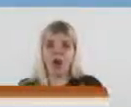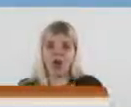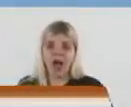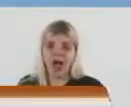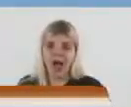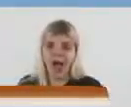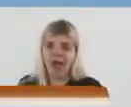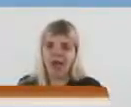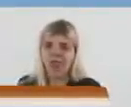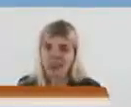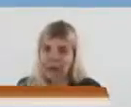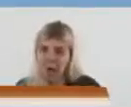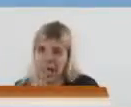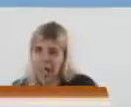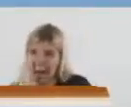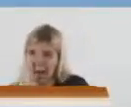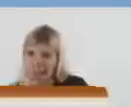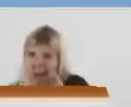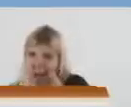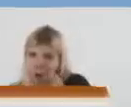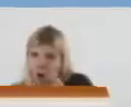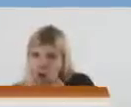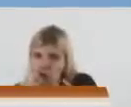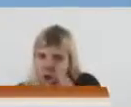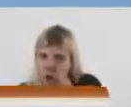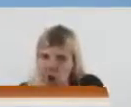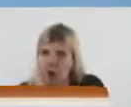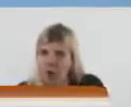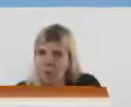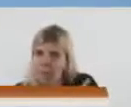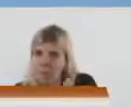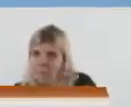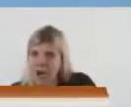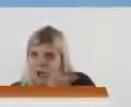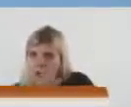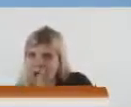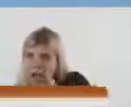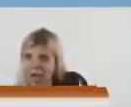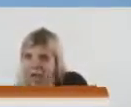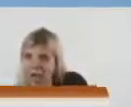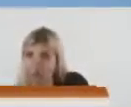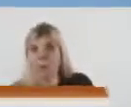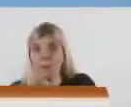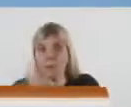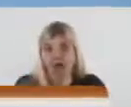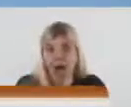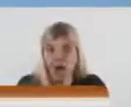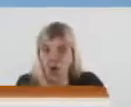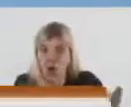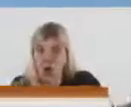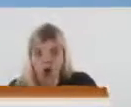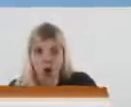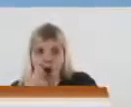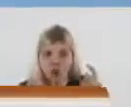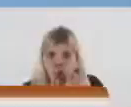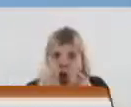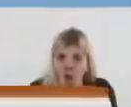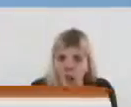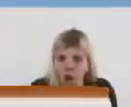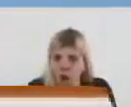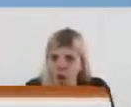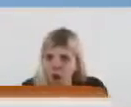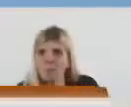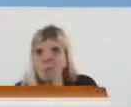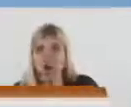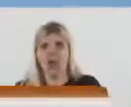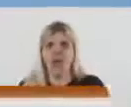a hacer un sistema de farmacovigilancia sobre cada vacunado que se hace durante el primer año como todo producto nuevo tiene que